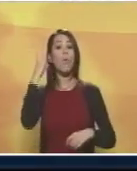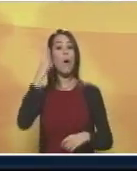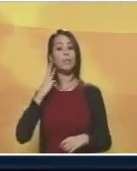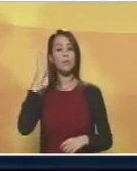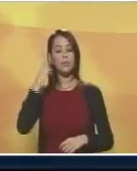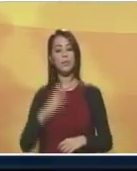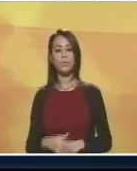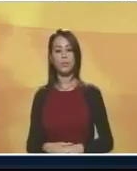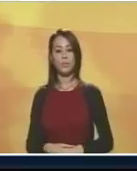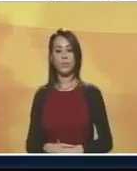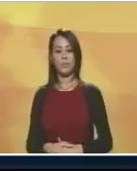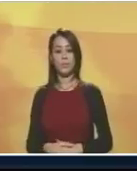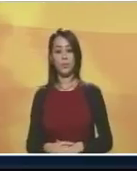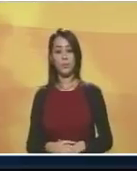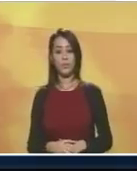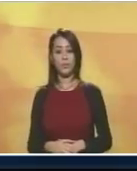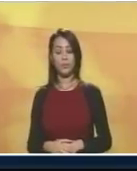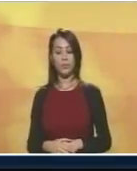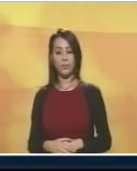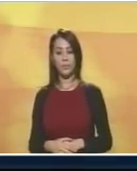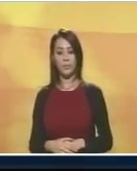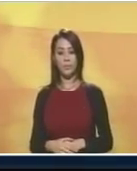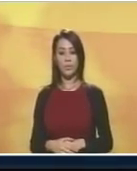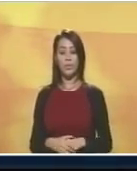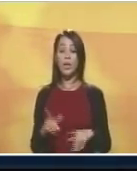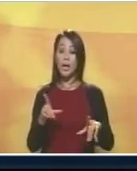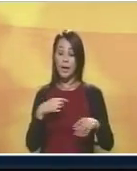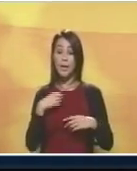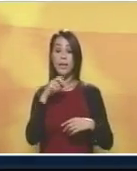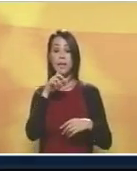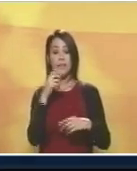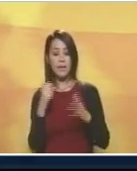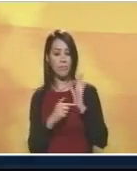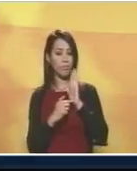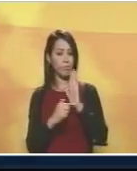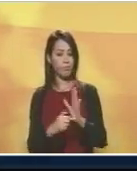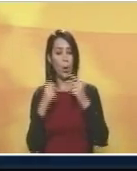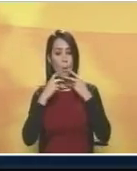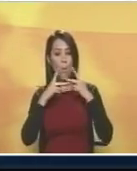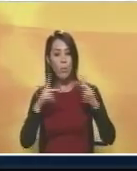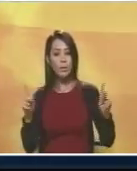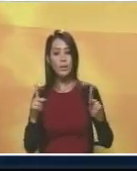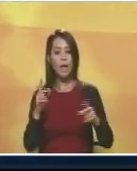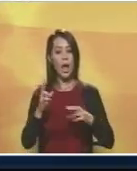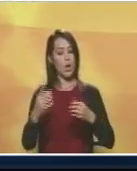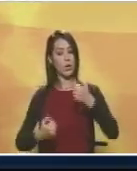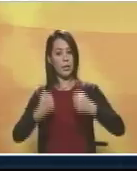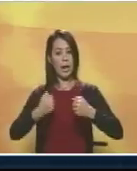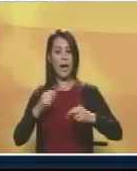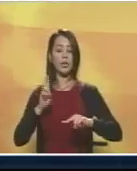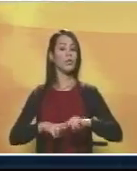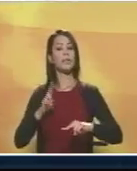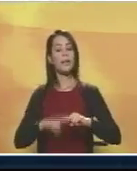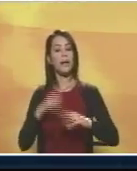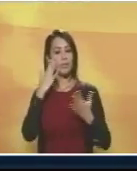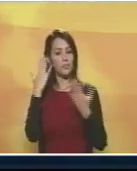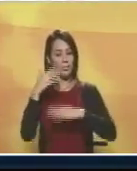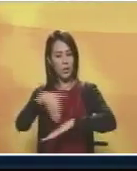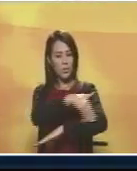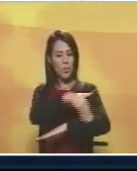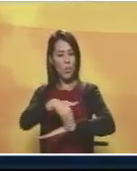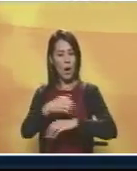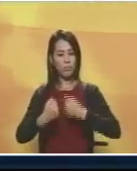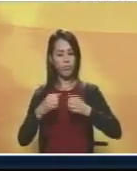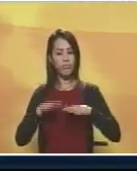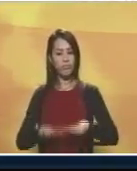Washington, precisamente en Maryland. Medios locales difundieron imágenes de un vehículo de color negro incrustado en las barreras que protegen el acceso